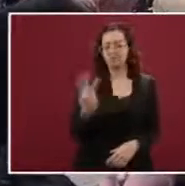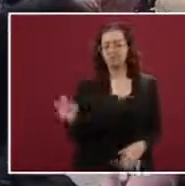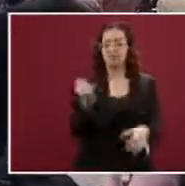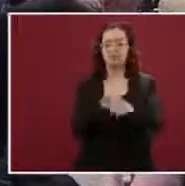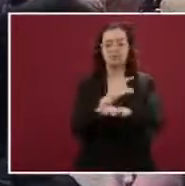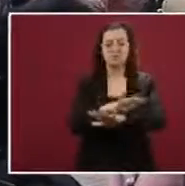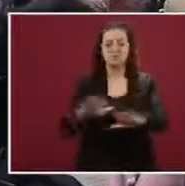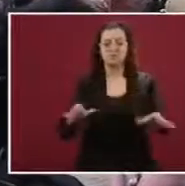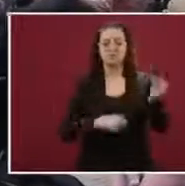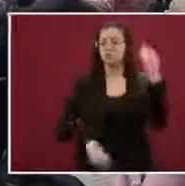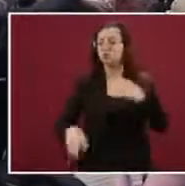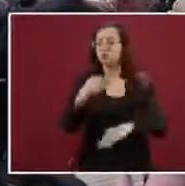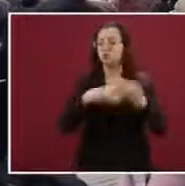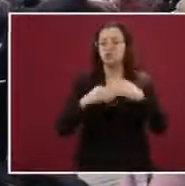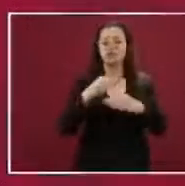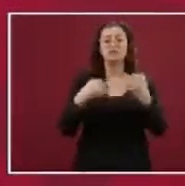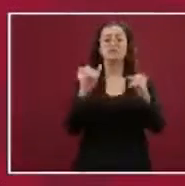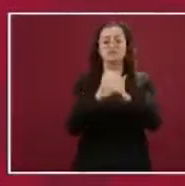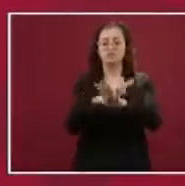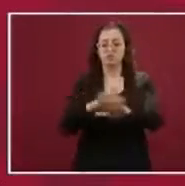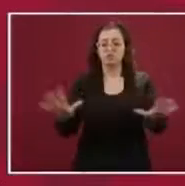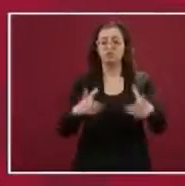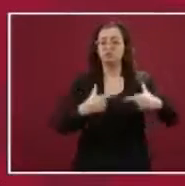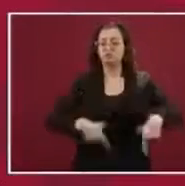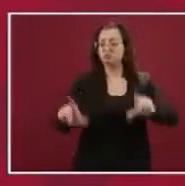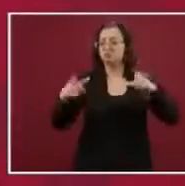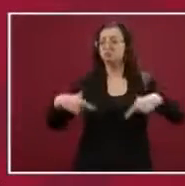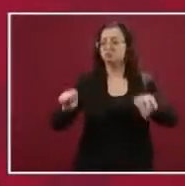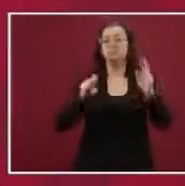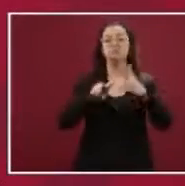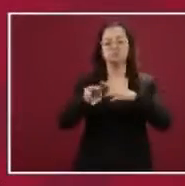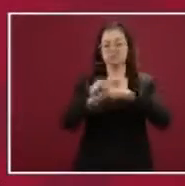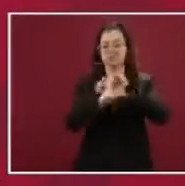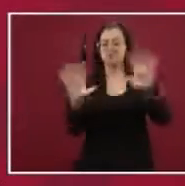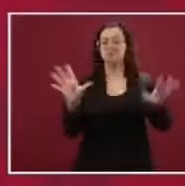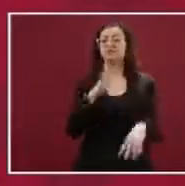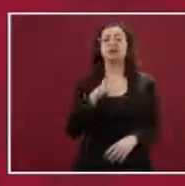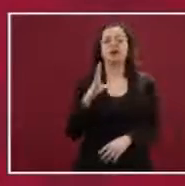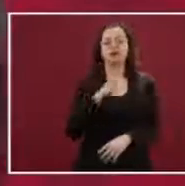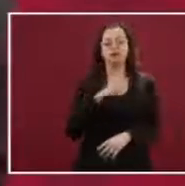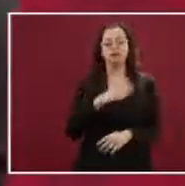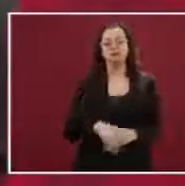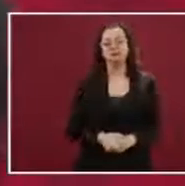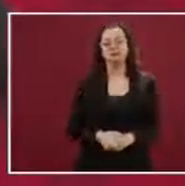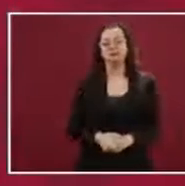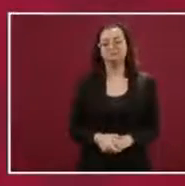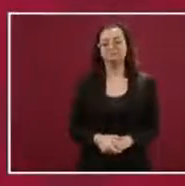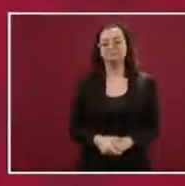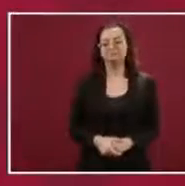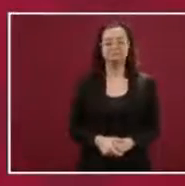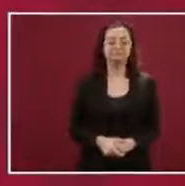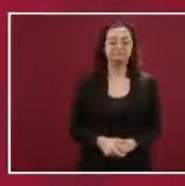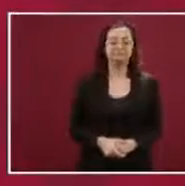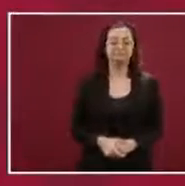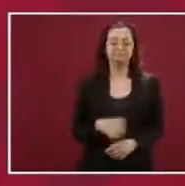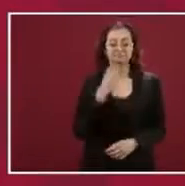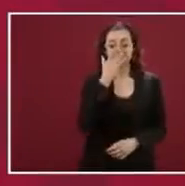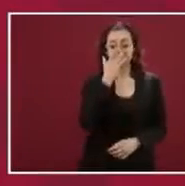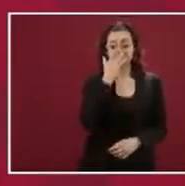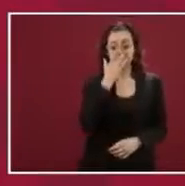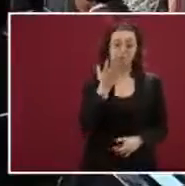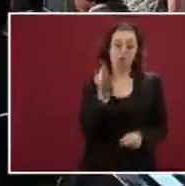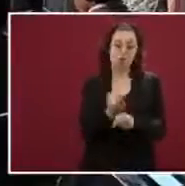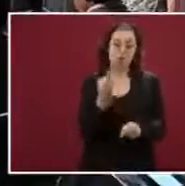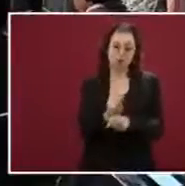y toda la información se va a transparentar. Esto es parte, pues, de la explicación que estamos